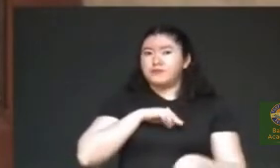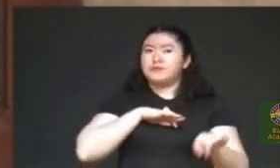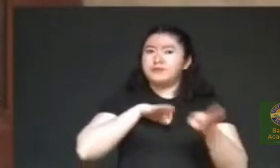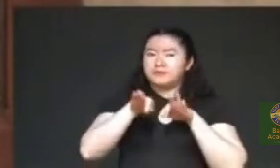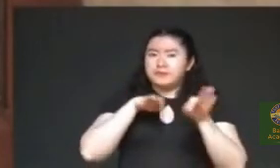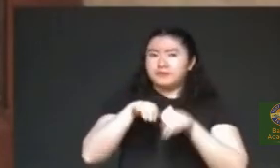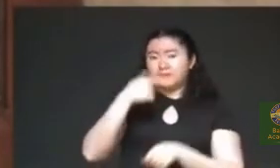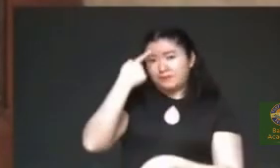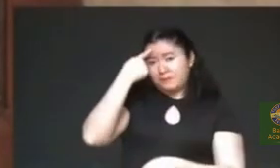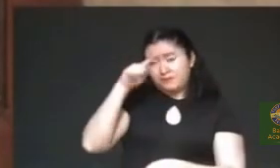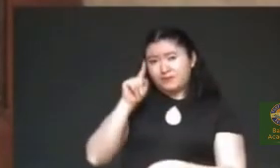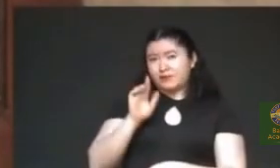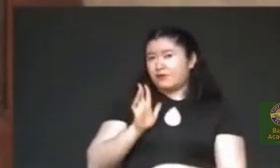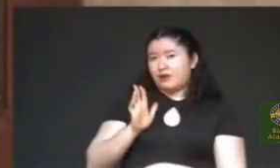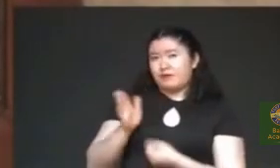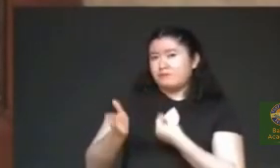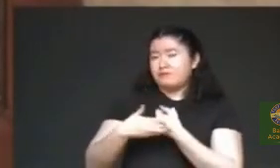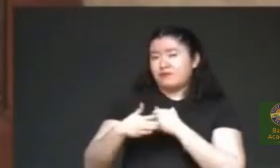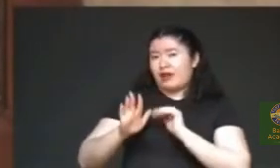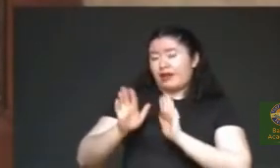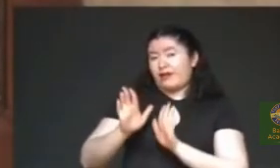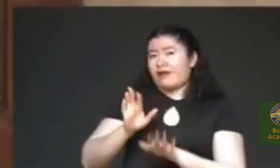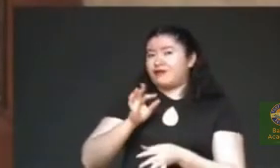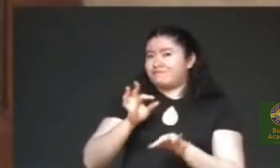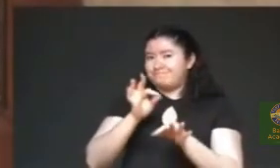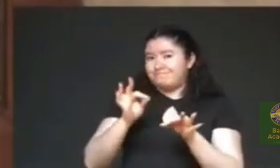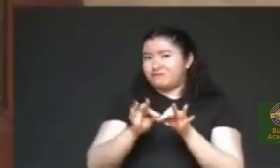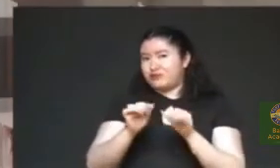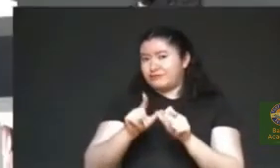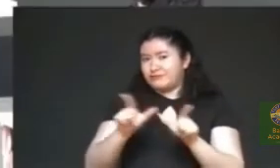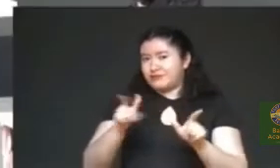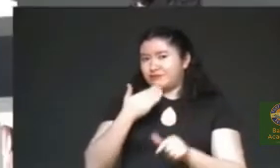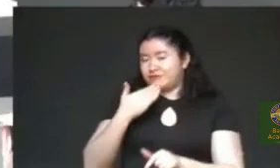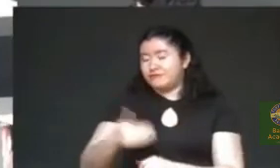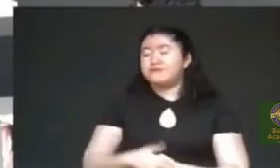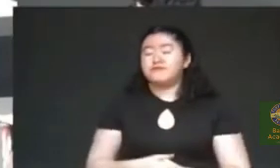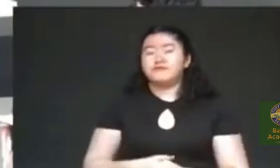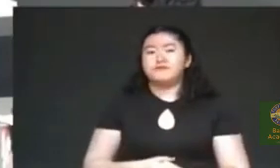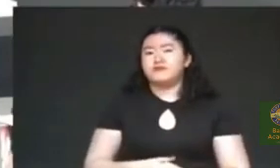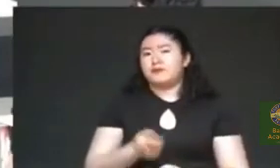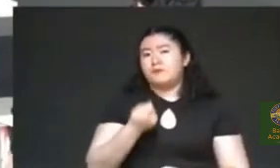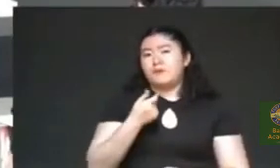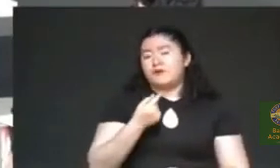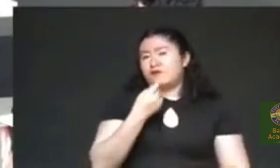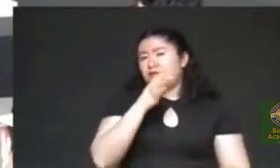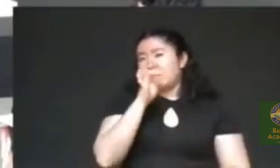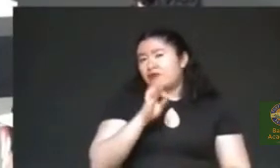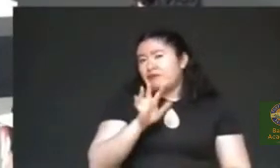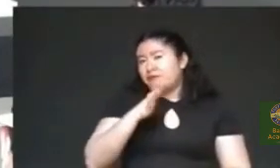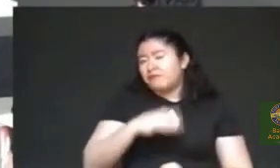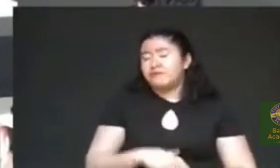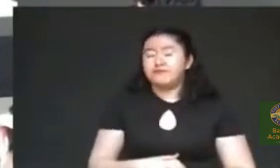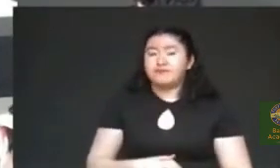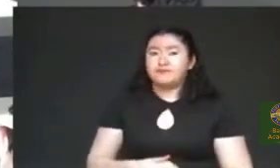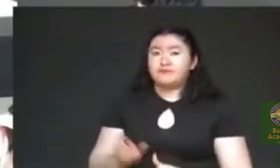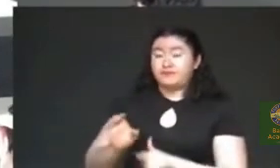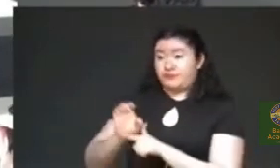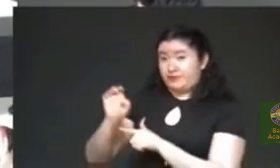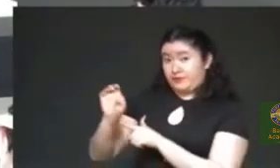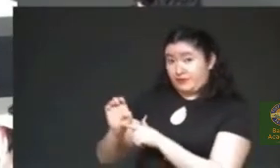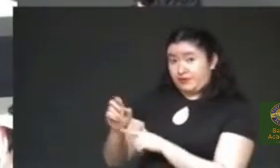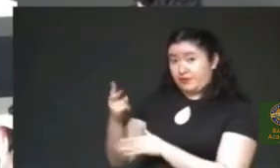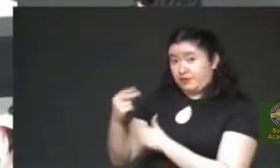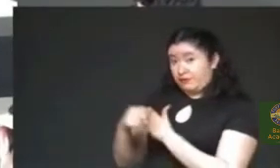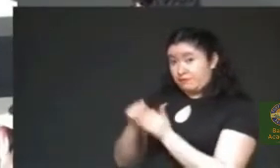menor, menos del 1% de todas las escuelas de la ciudad. Entonces, de las más de 2.700 planteles de la Ciudad de México, 44 no van a